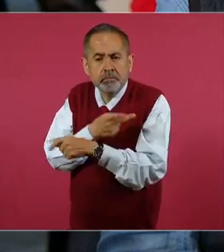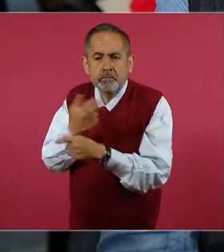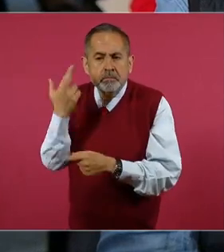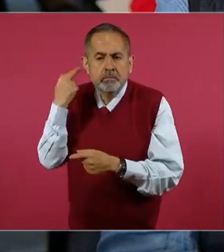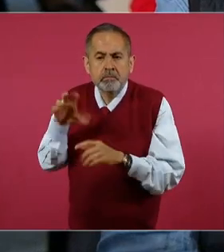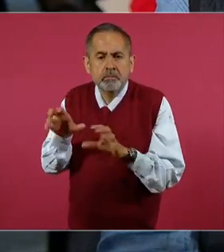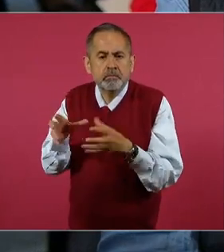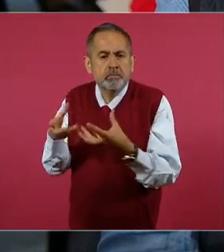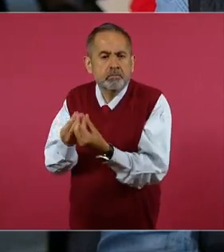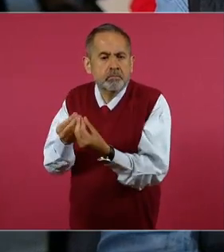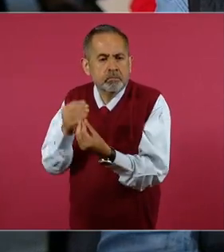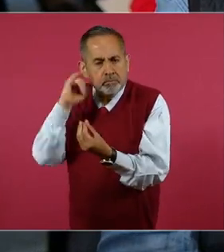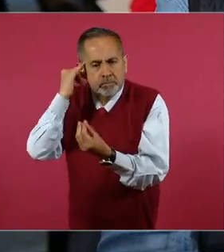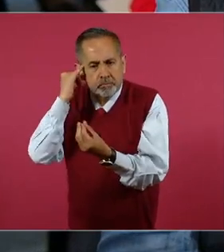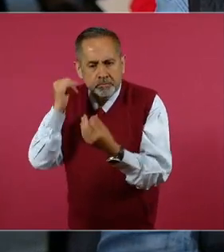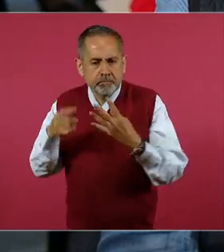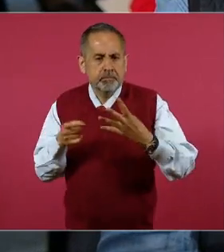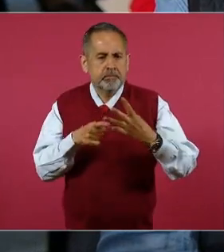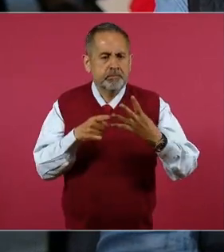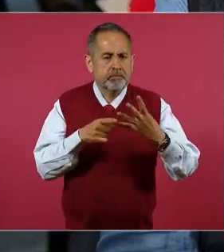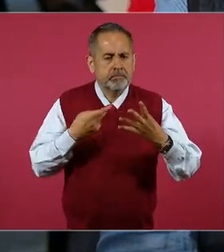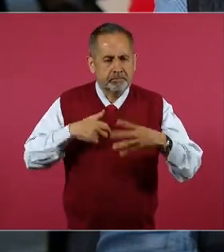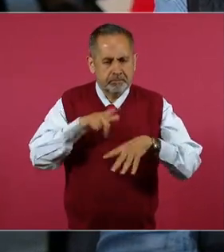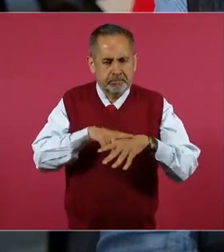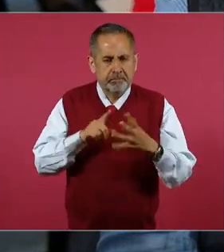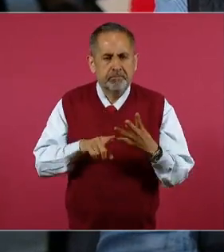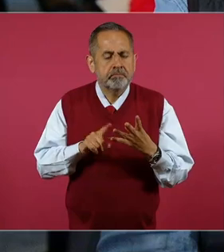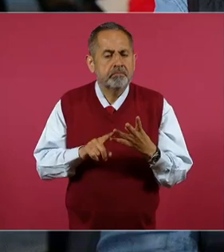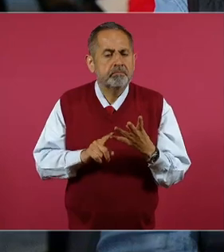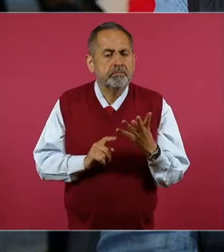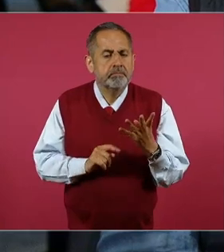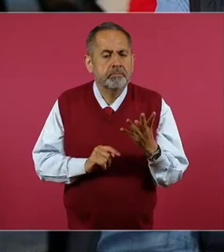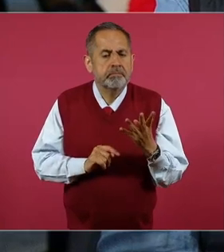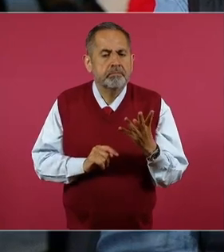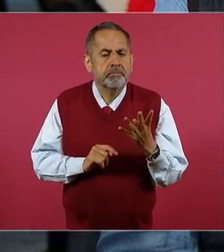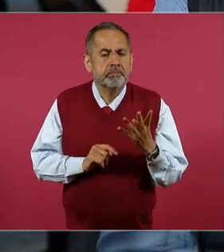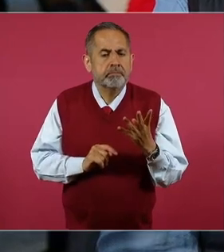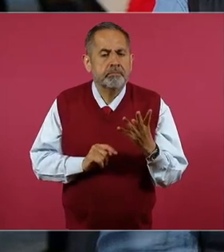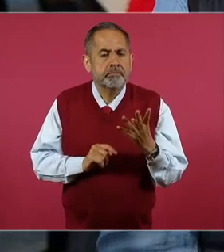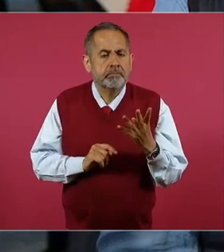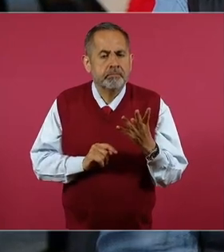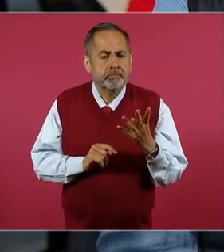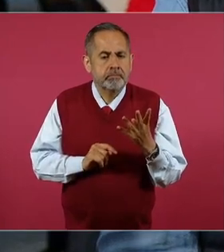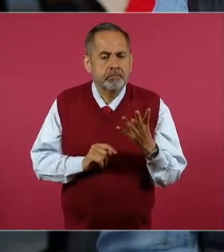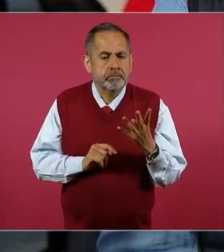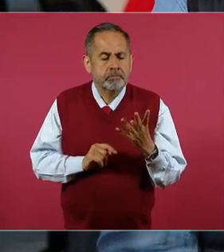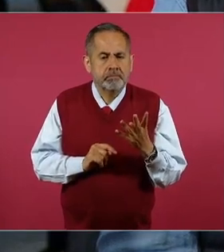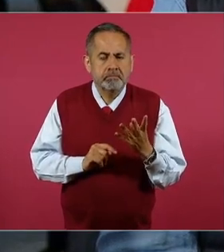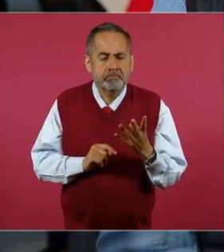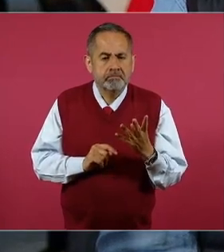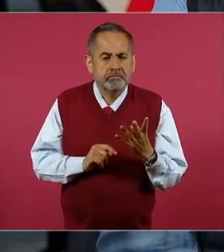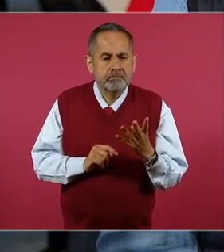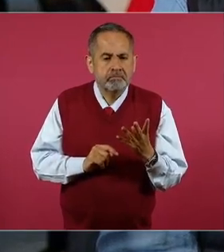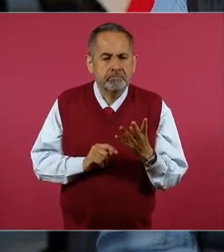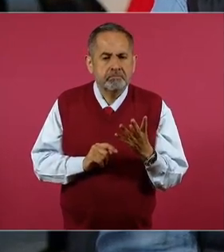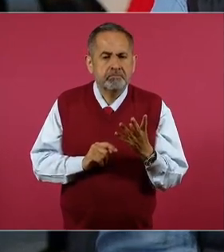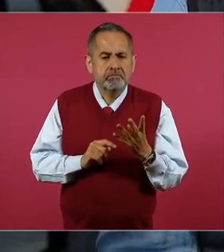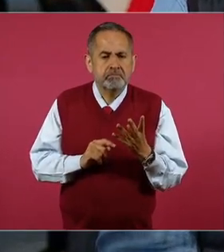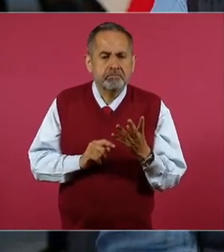punto, que ya sería el último muy personal, en repetidas ocasiones siempre